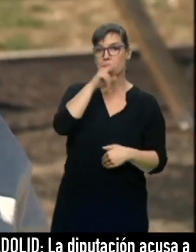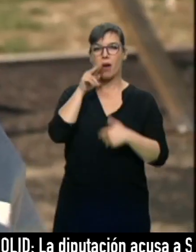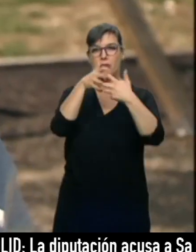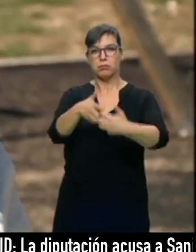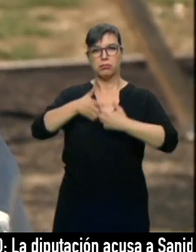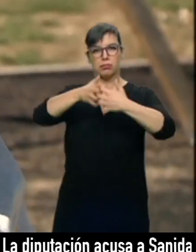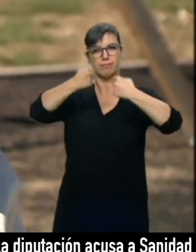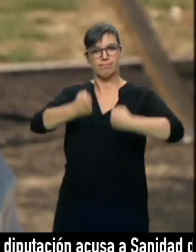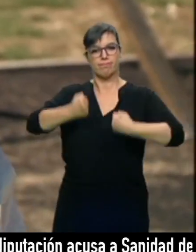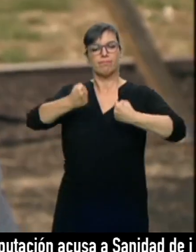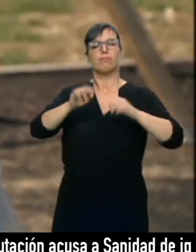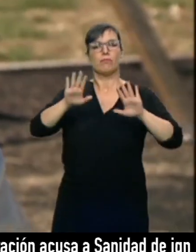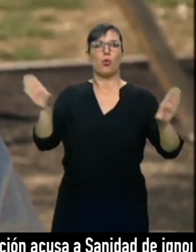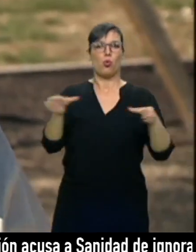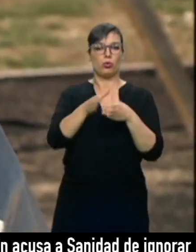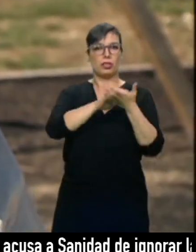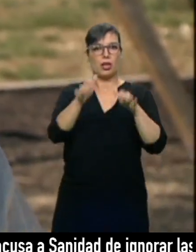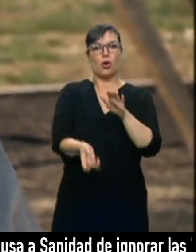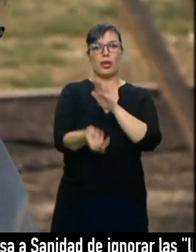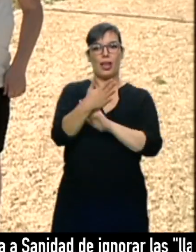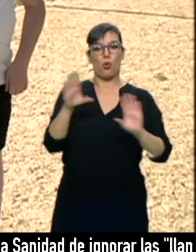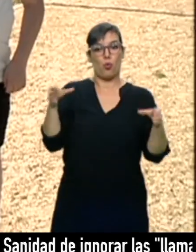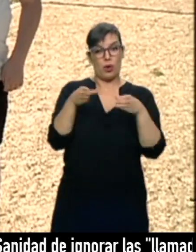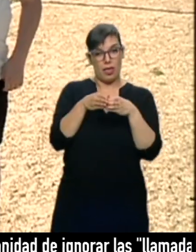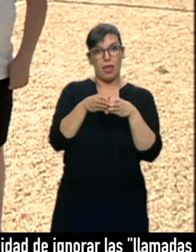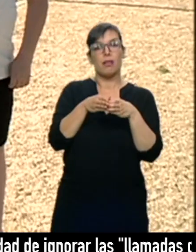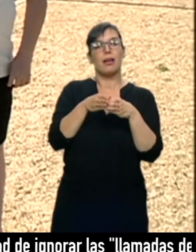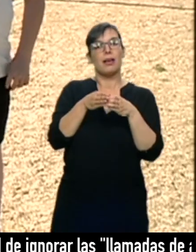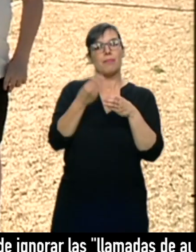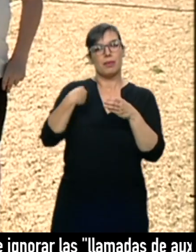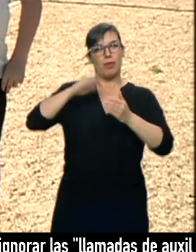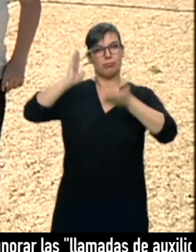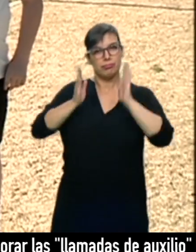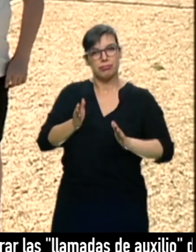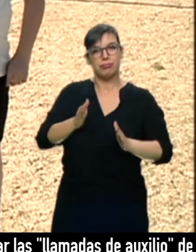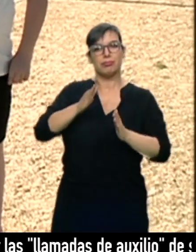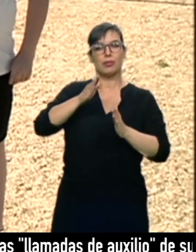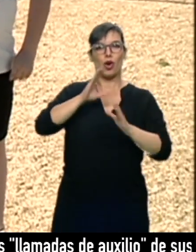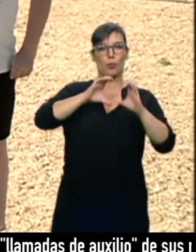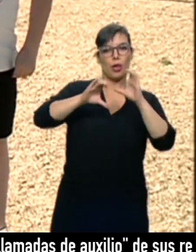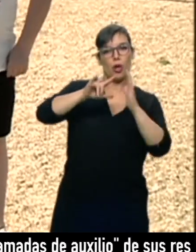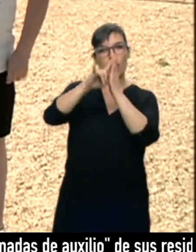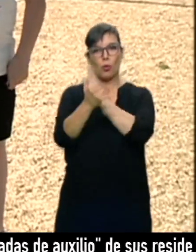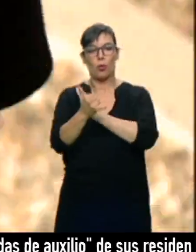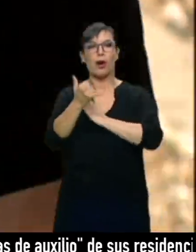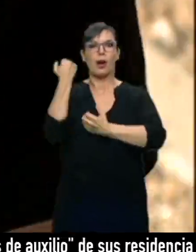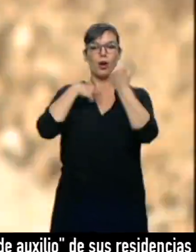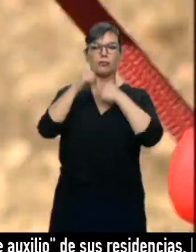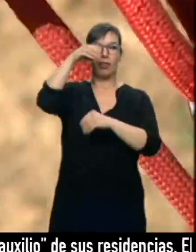de Castilla y León ha implantado la unidad que trabaja los problemas de comunicación, lenguaje y conducta en un instituto de